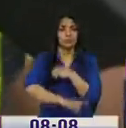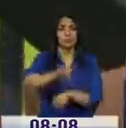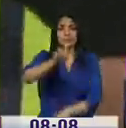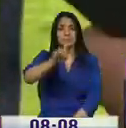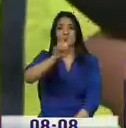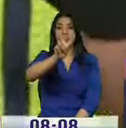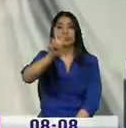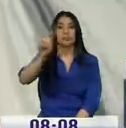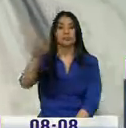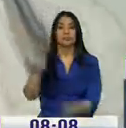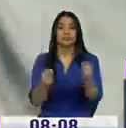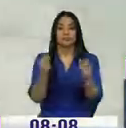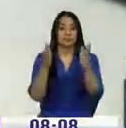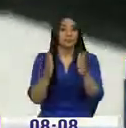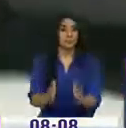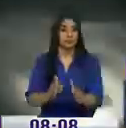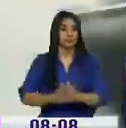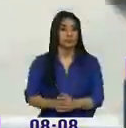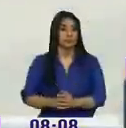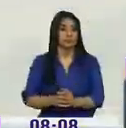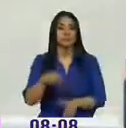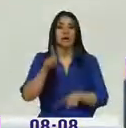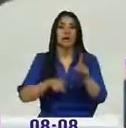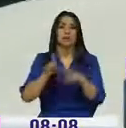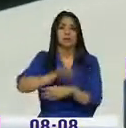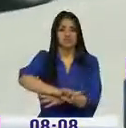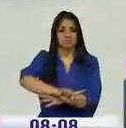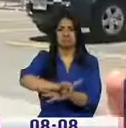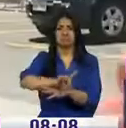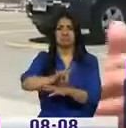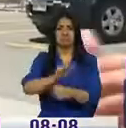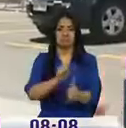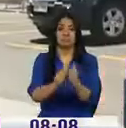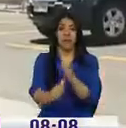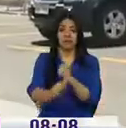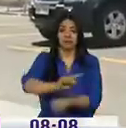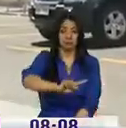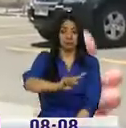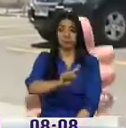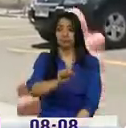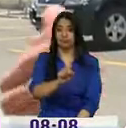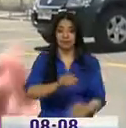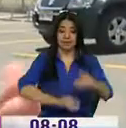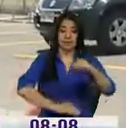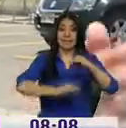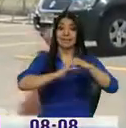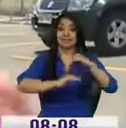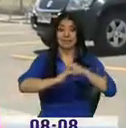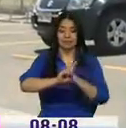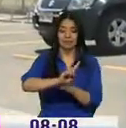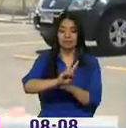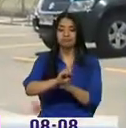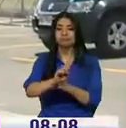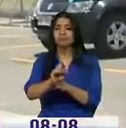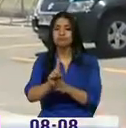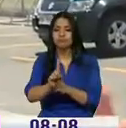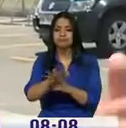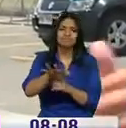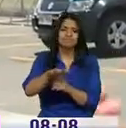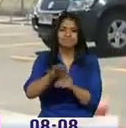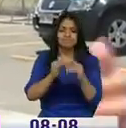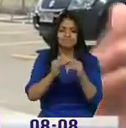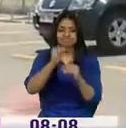122 conductores. Varios han superado el rango moderado. Cuando exceden el límite de velocidad moderado, el rango moderado, es